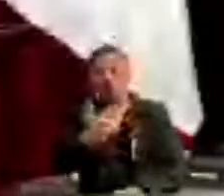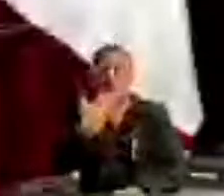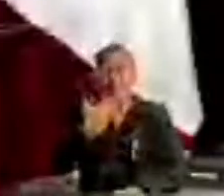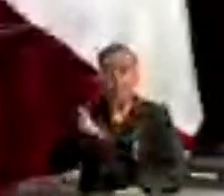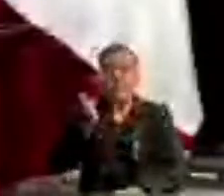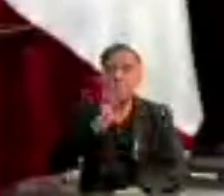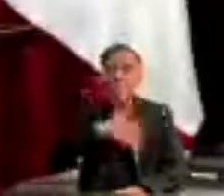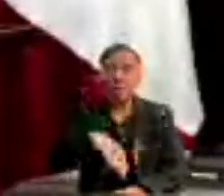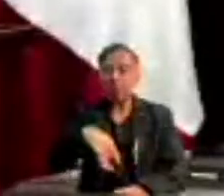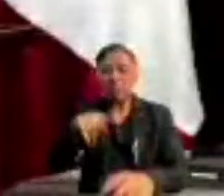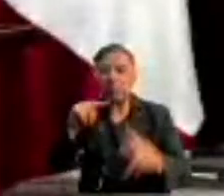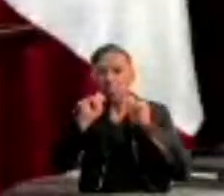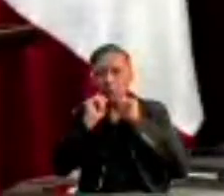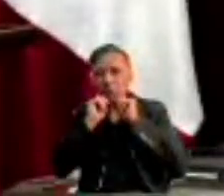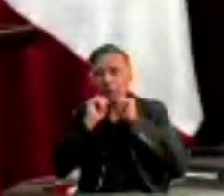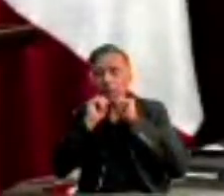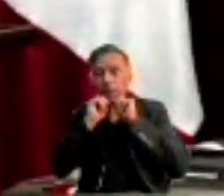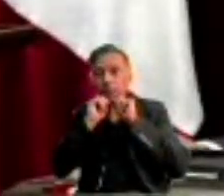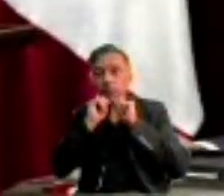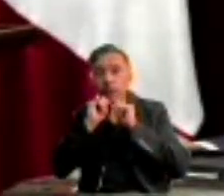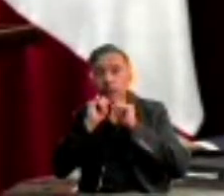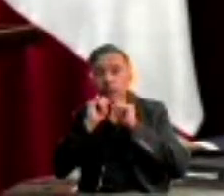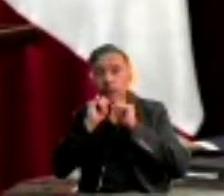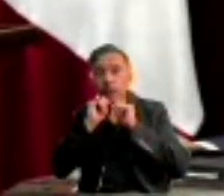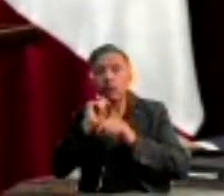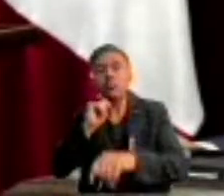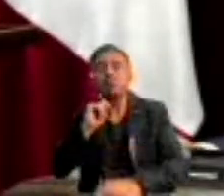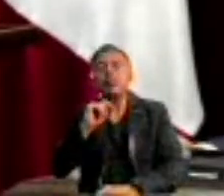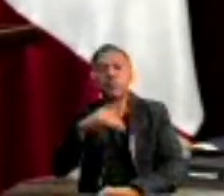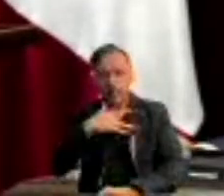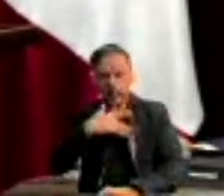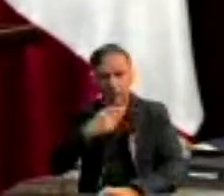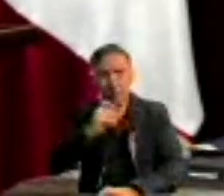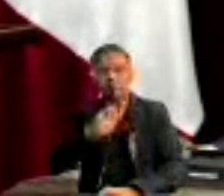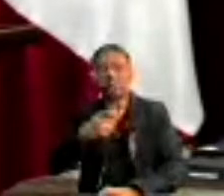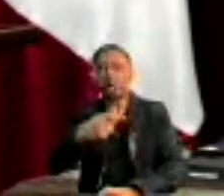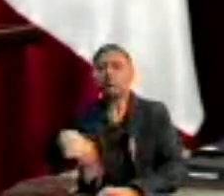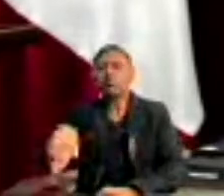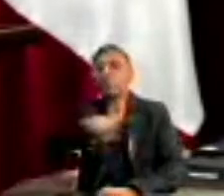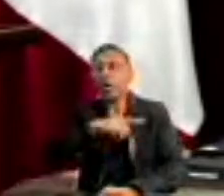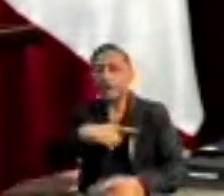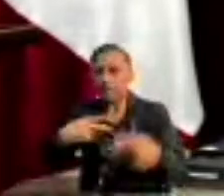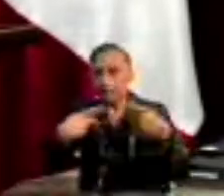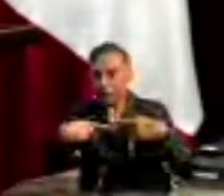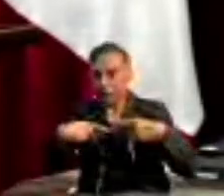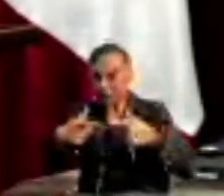mal. Queremos constancia de mayoría, no de buena conducta.